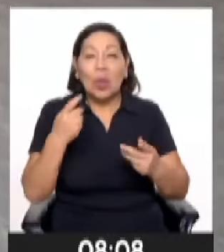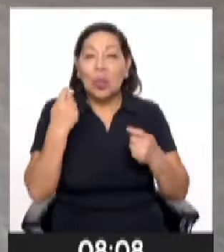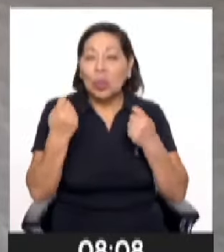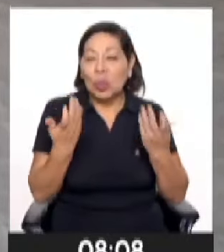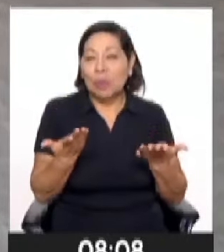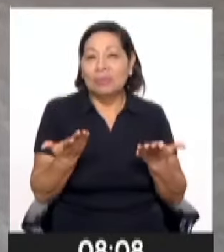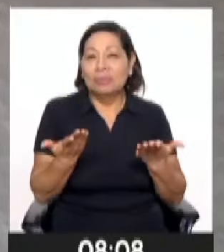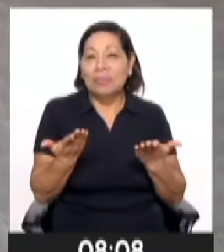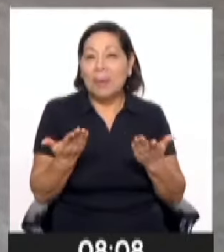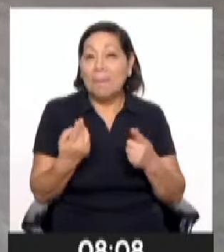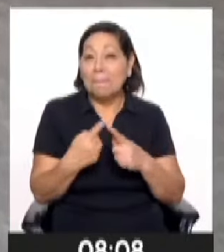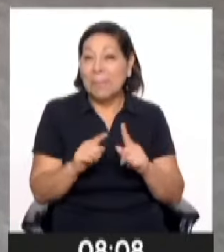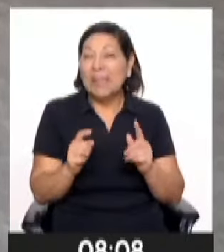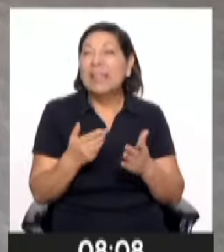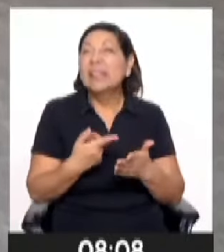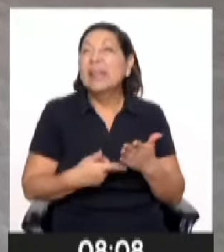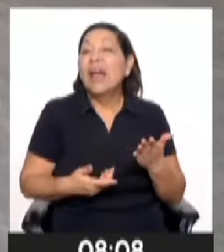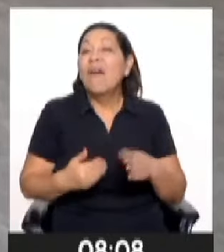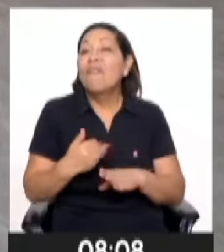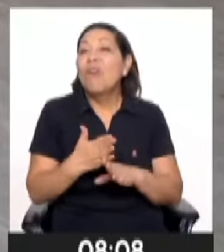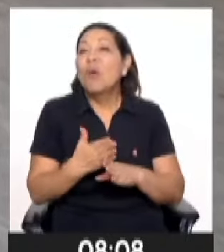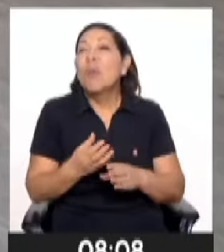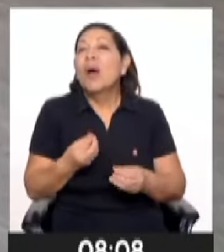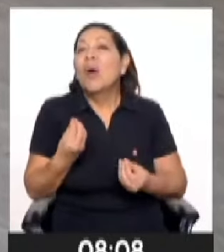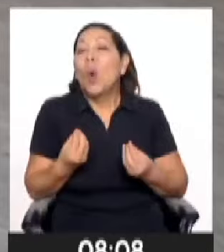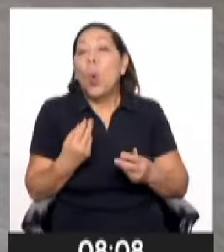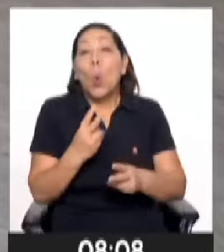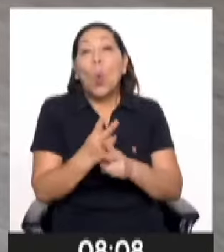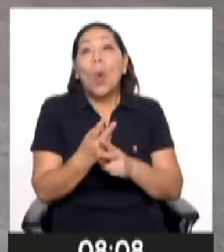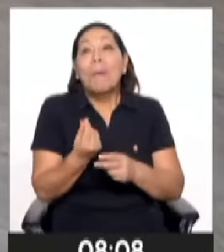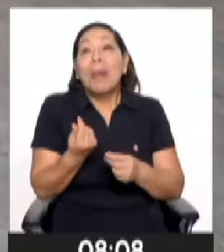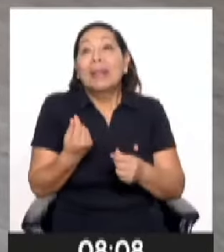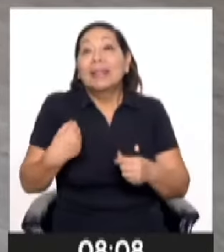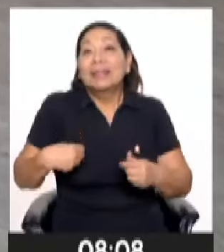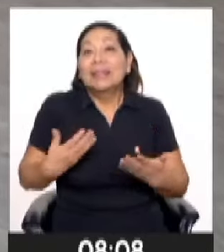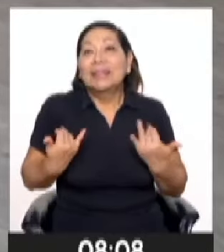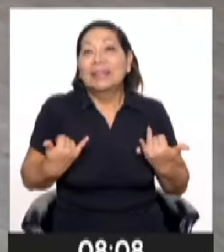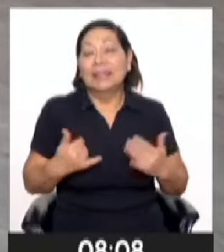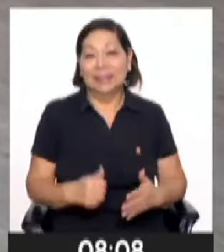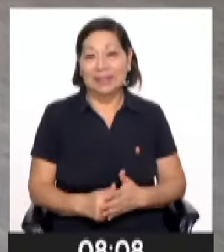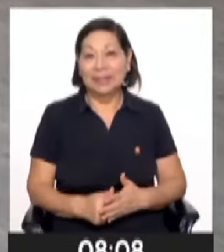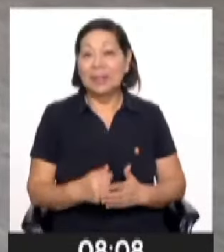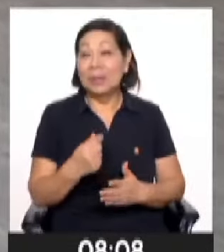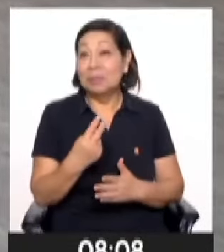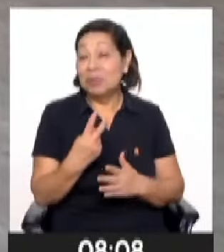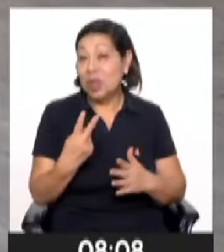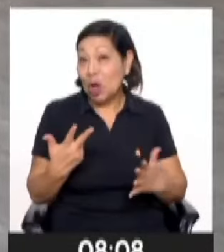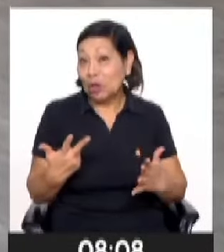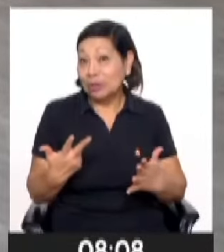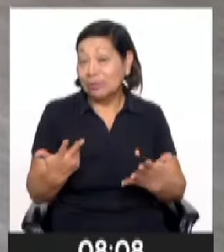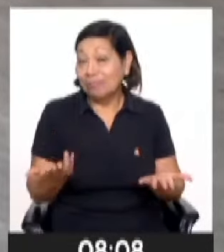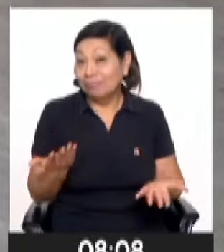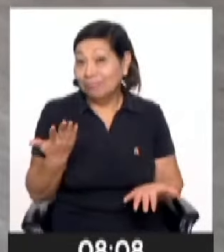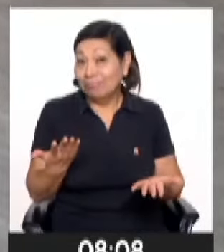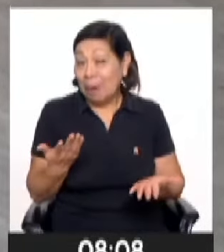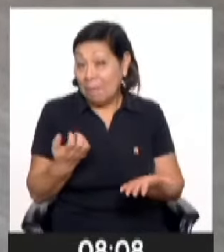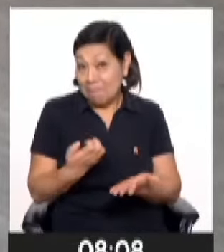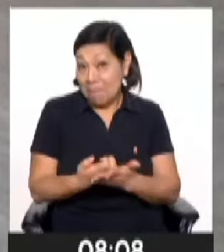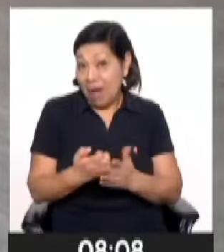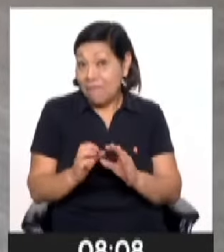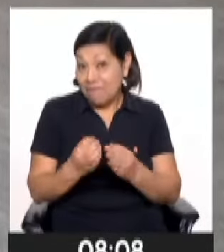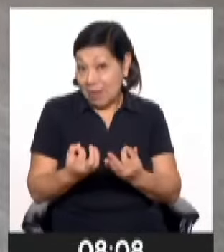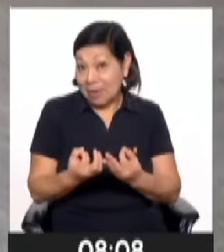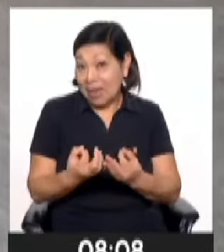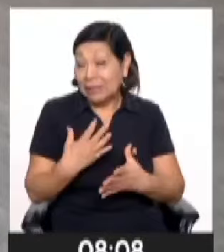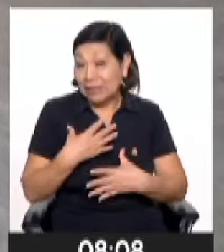turismo interno, y de qué manera podemos cuidar el bolsillo, ¿no? En estas fiestas, llevar una finanza